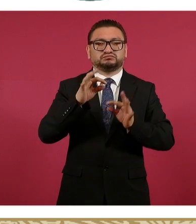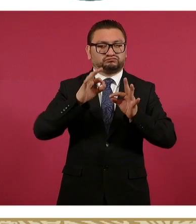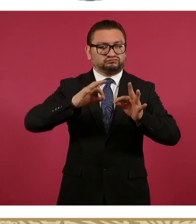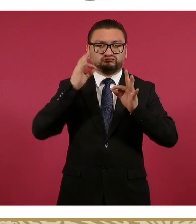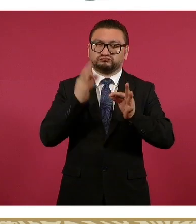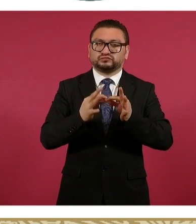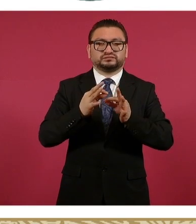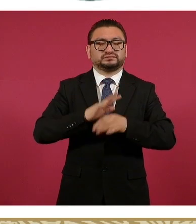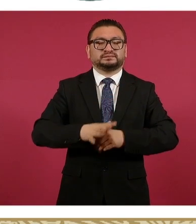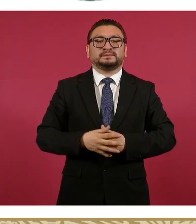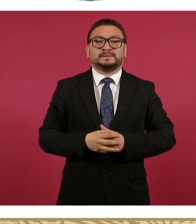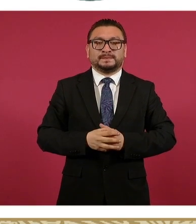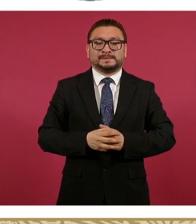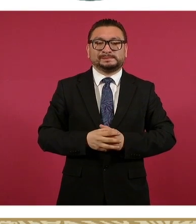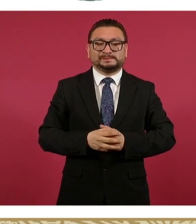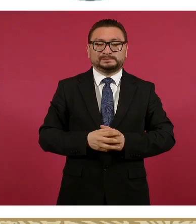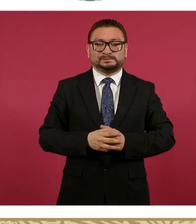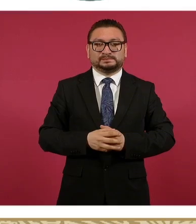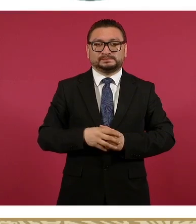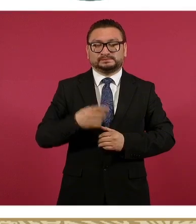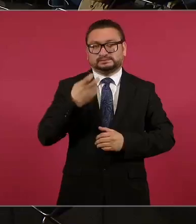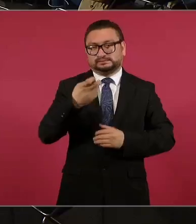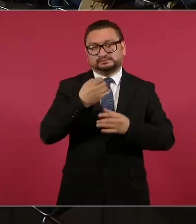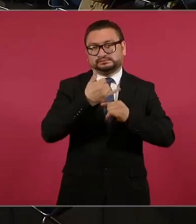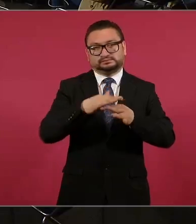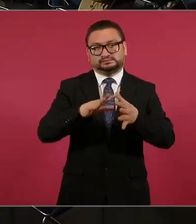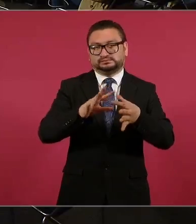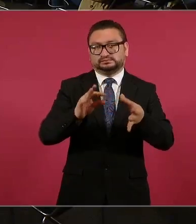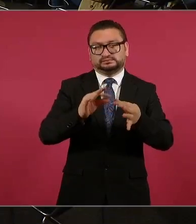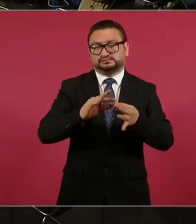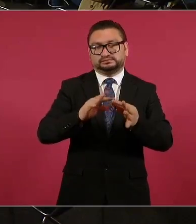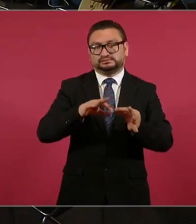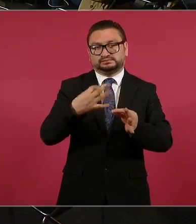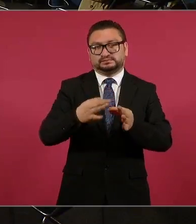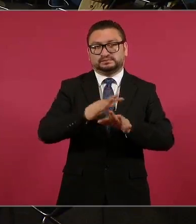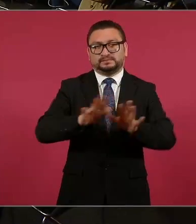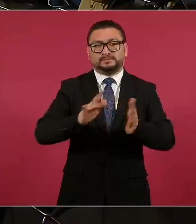surtidas. De mi parte es cuanto. Muchas gracias.